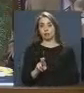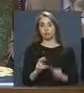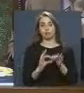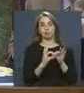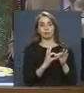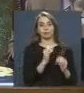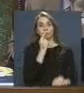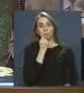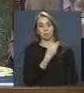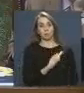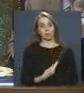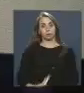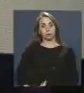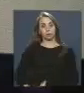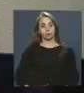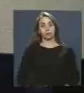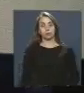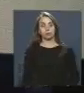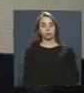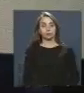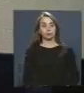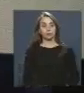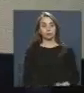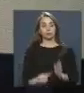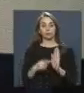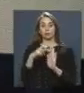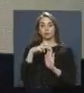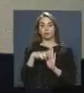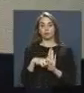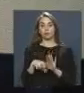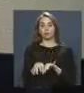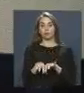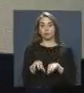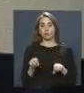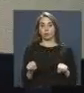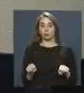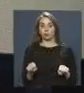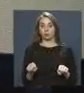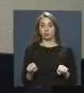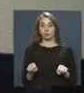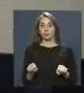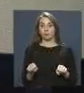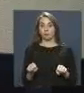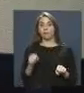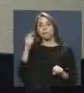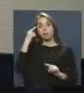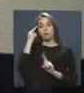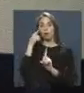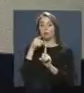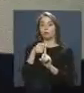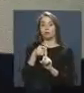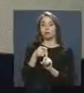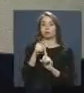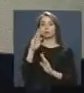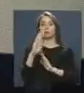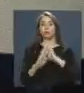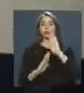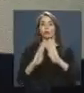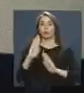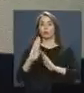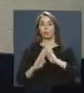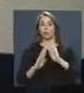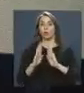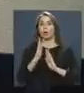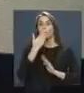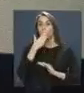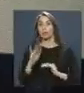Gracias, presidente. Este es un proyecto de acuerdo que lo que busca es proteger y cautelar del